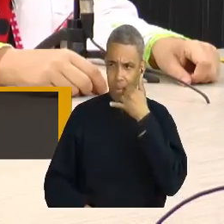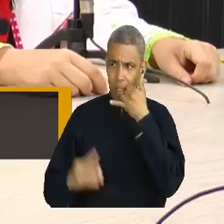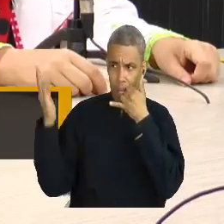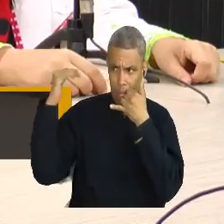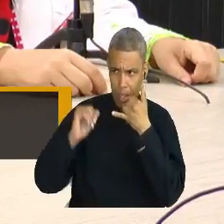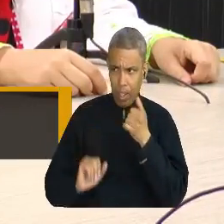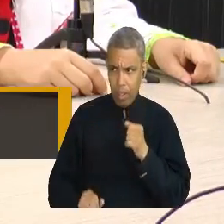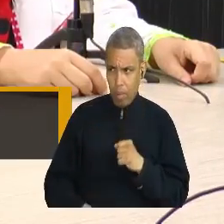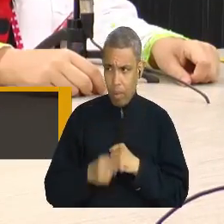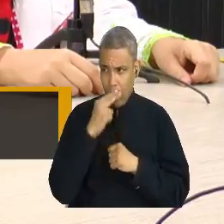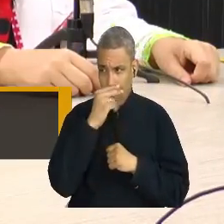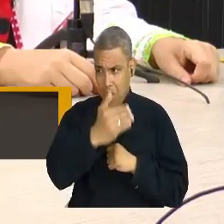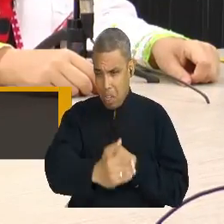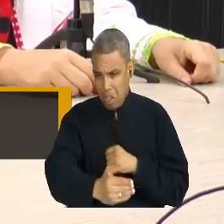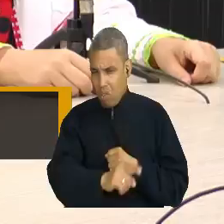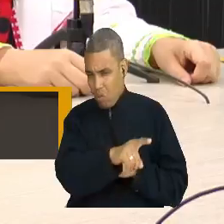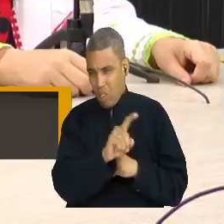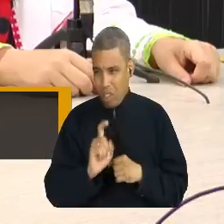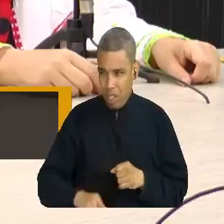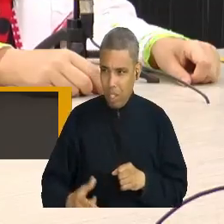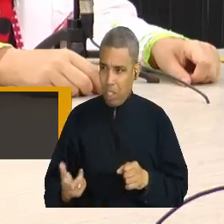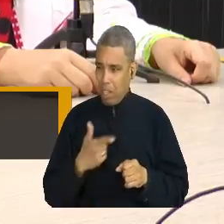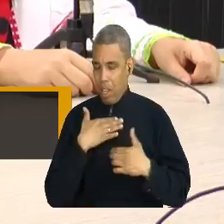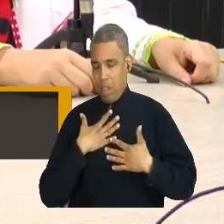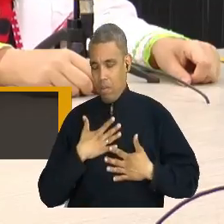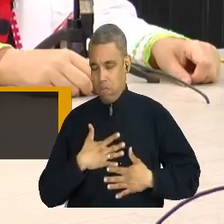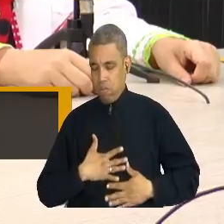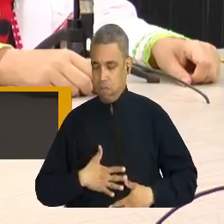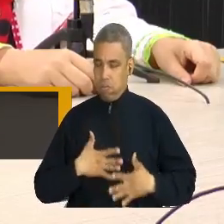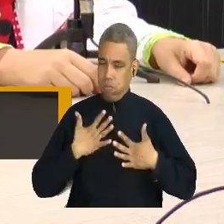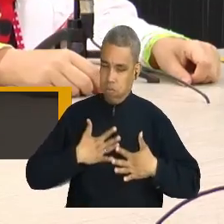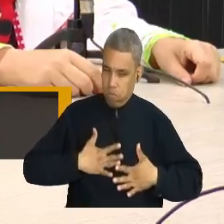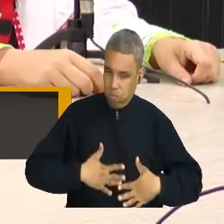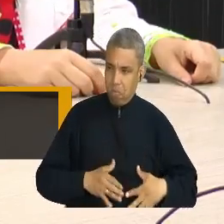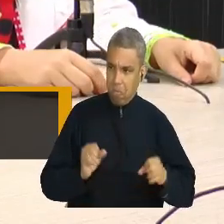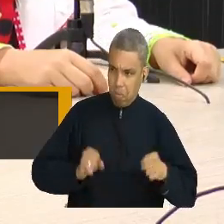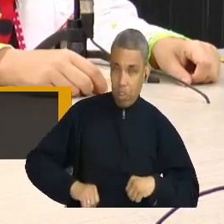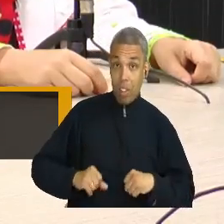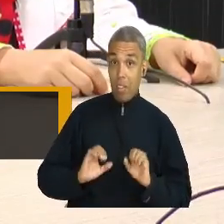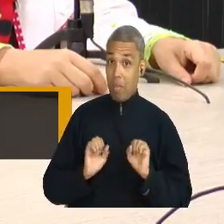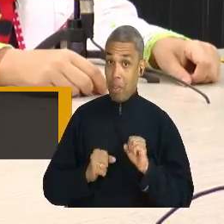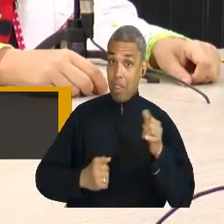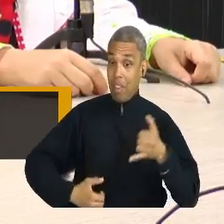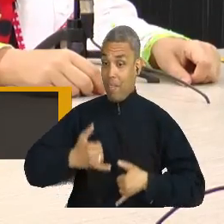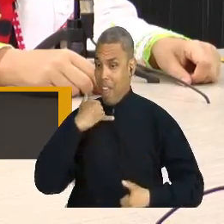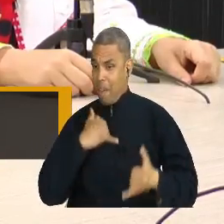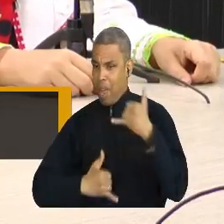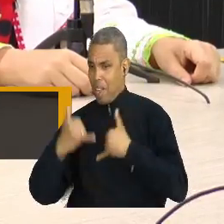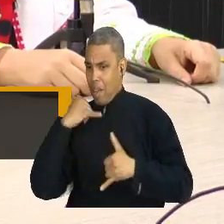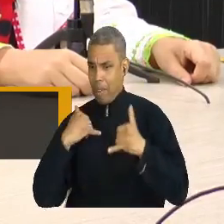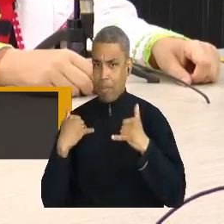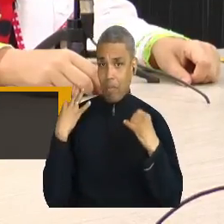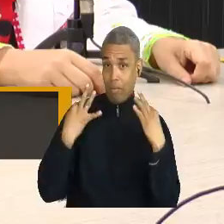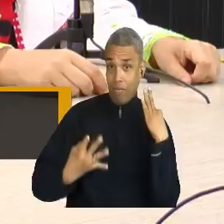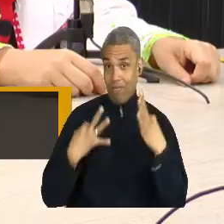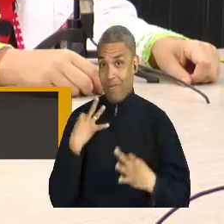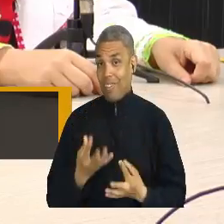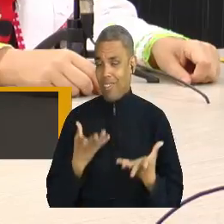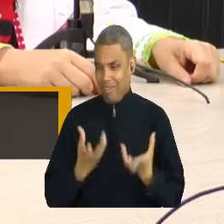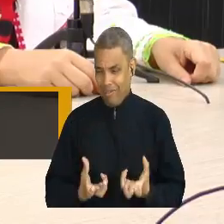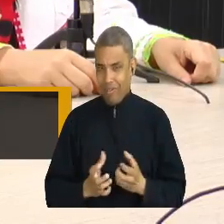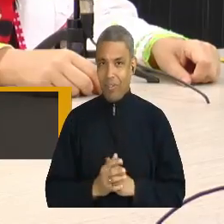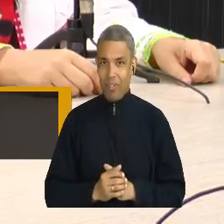tranquilo. Entonces llegar allá, y esto lo aprendimos precisamente porque acabamos de tener la visita de Reut, una de